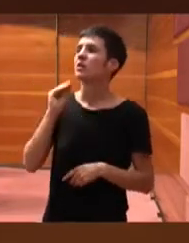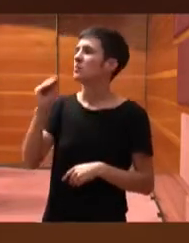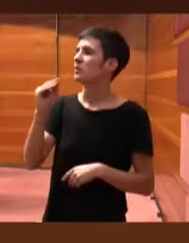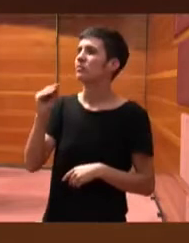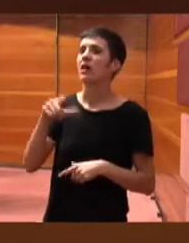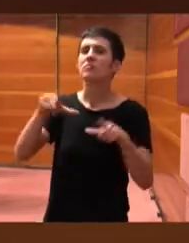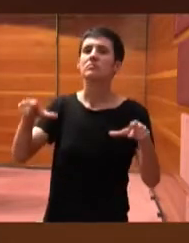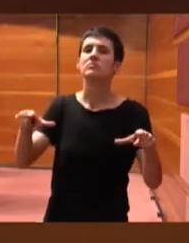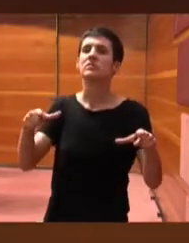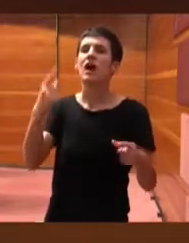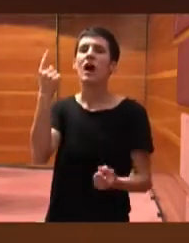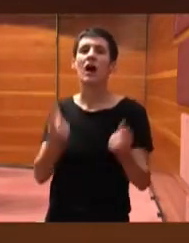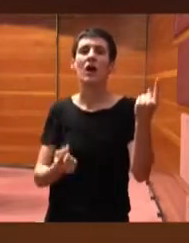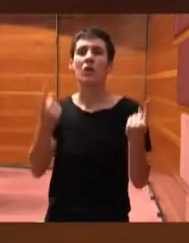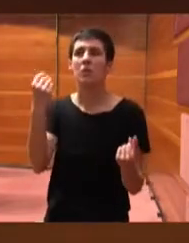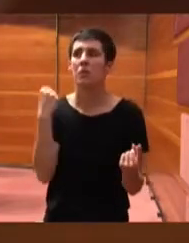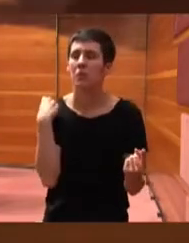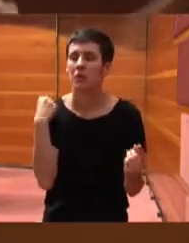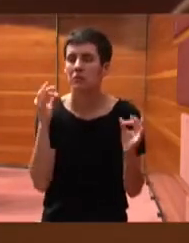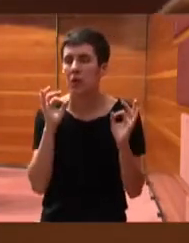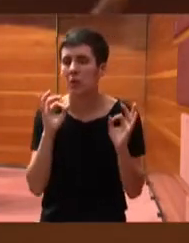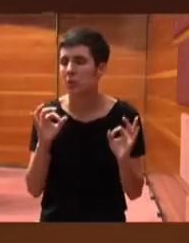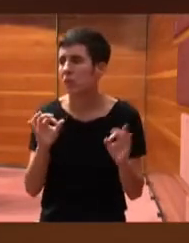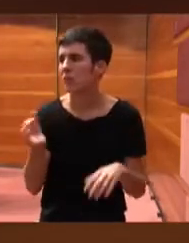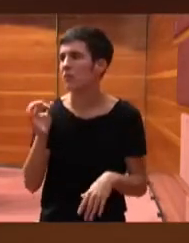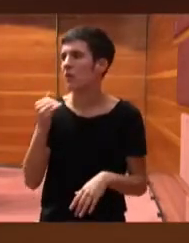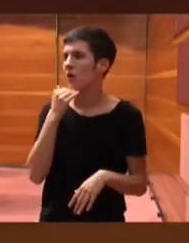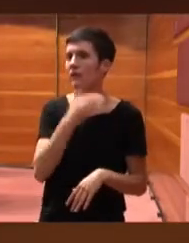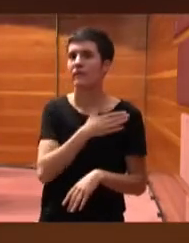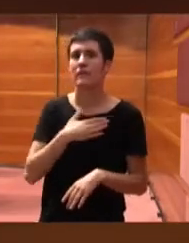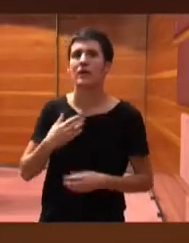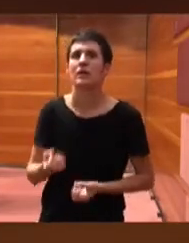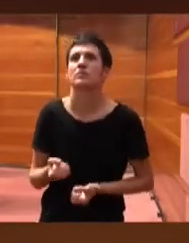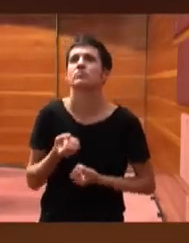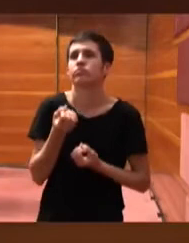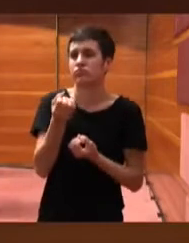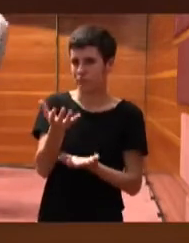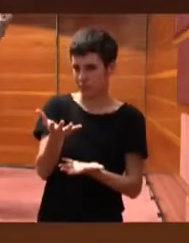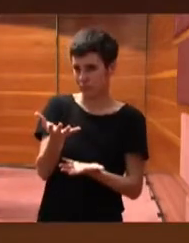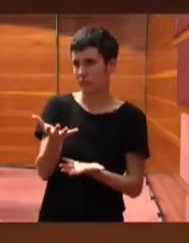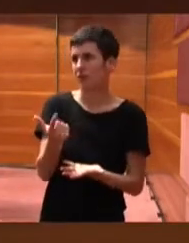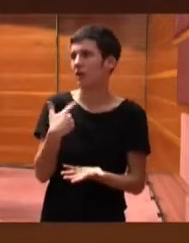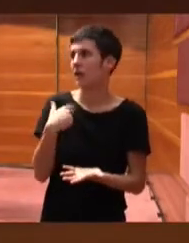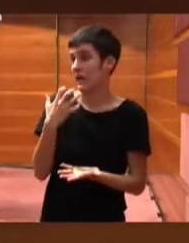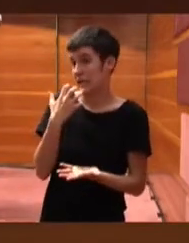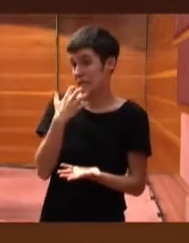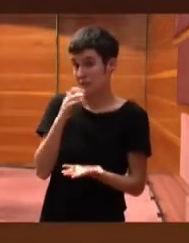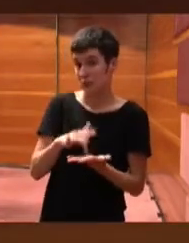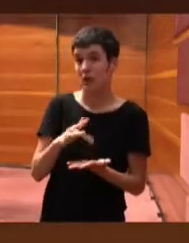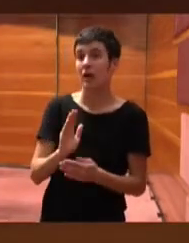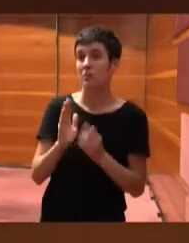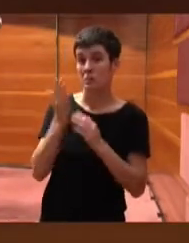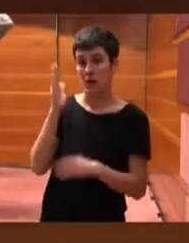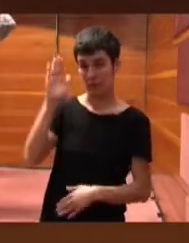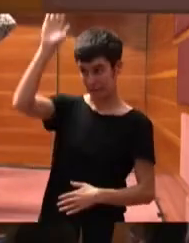alguna demanda concreta, con algo que le quiera lanzar a Nagore. En ese caso, levantamos la mano y os acercamos